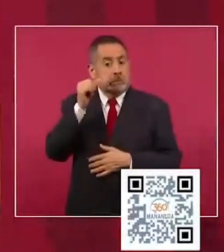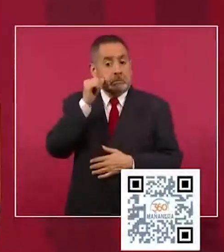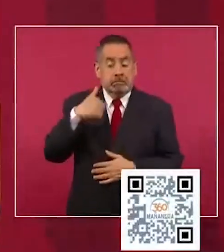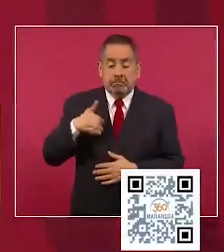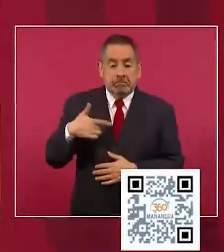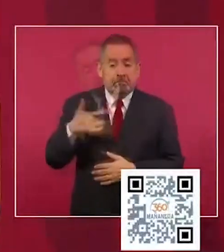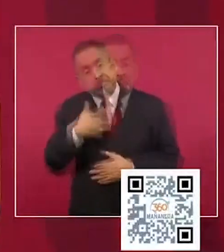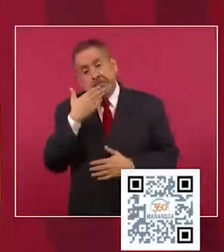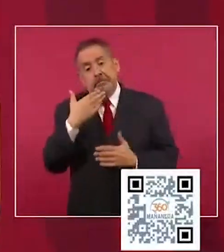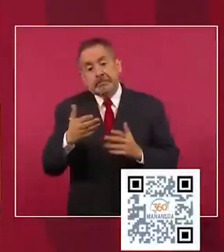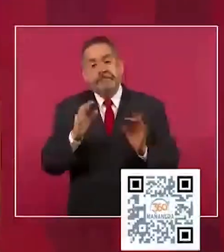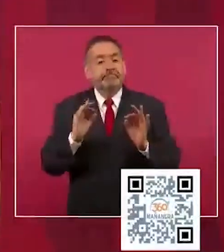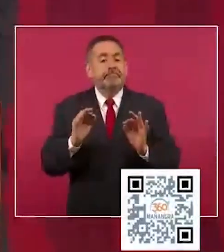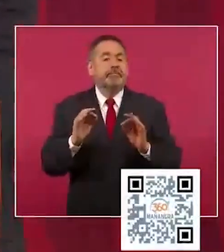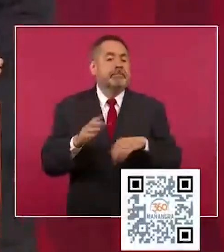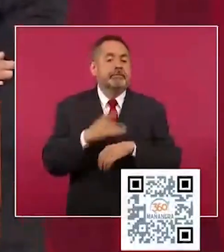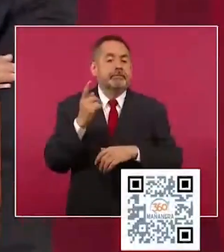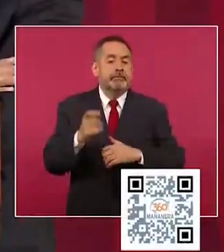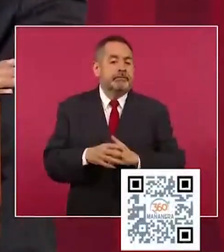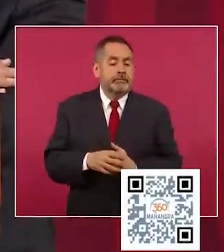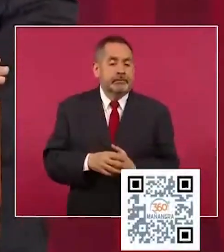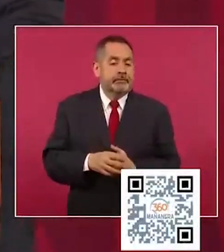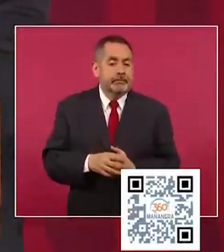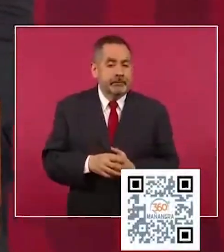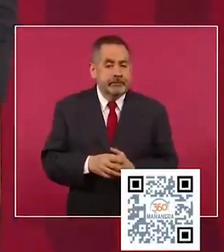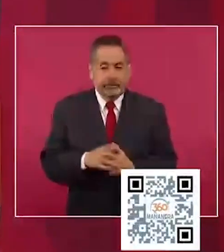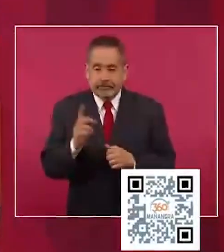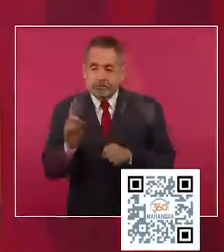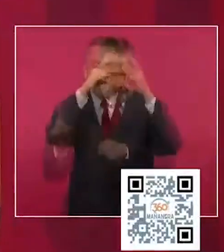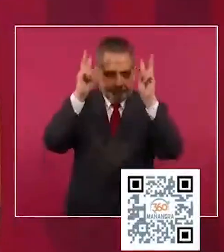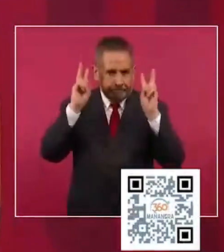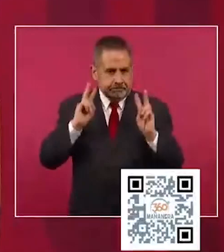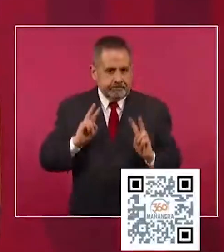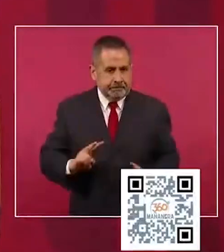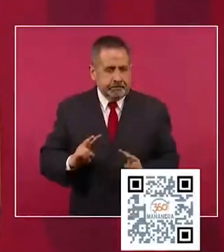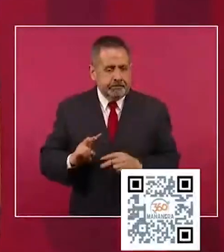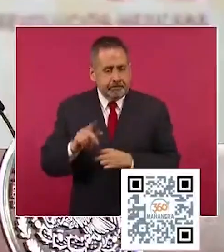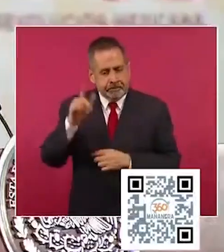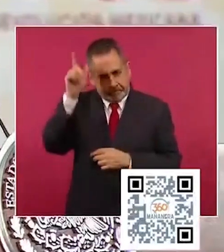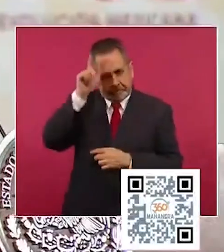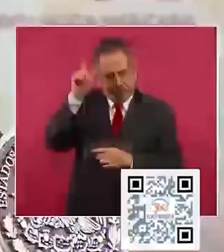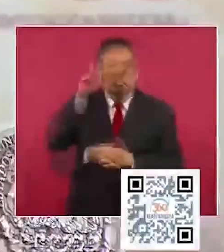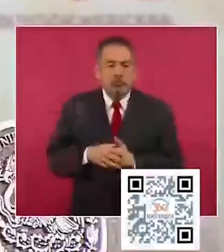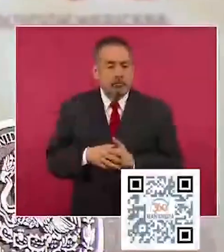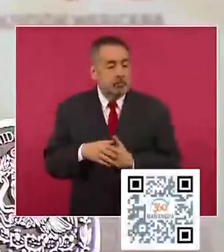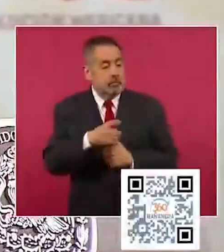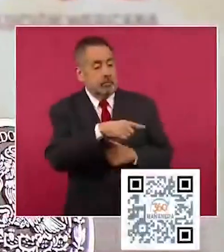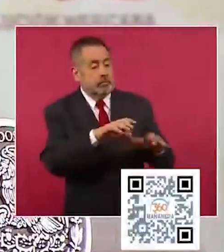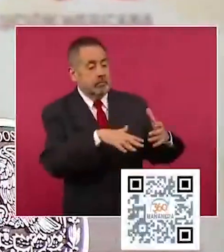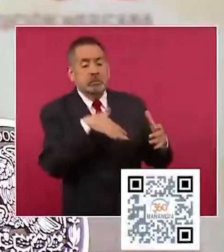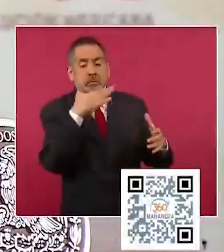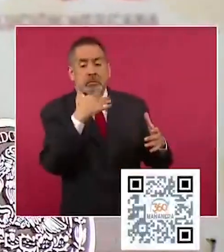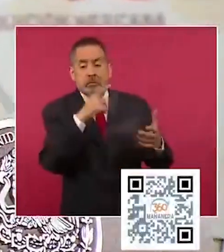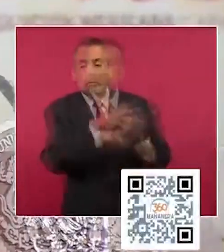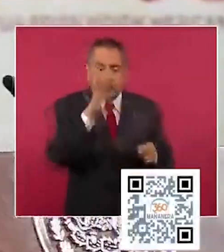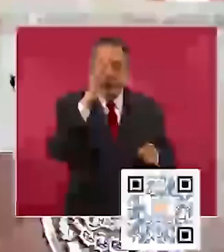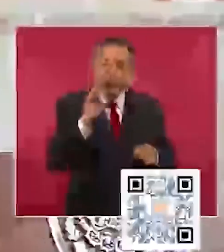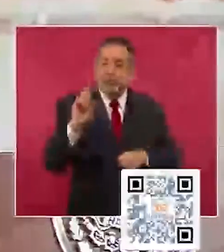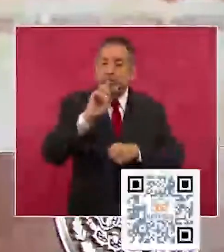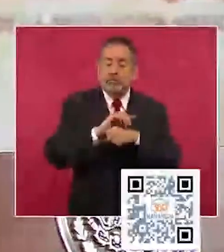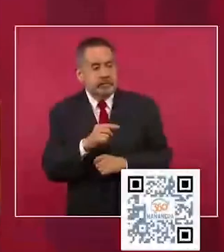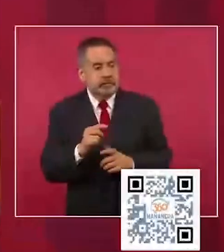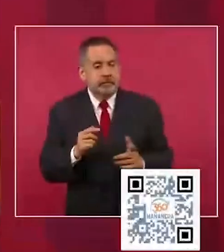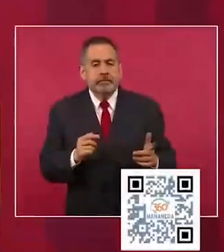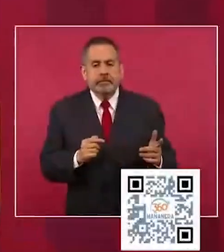porque aparte de que se celebraba el día de la virgen de Guadalupe ya estos corruptos habían agarrado el doce